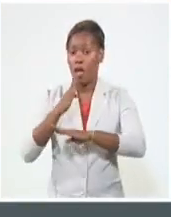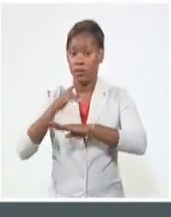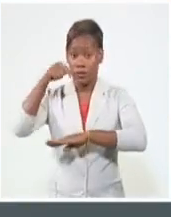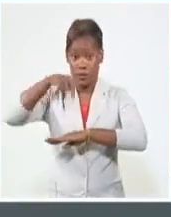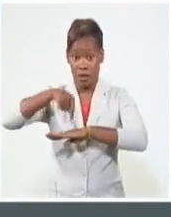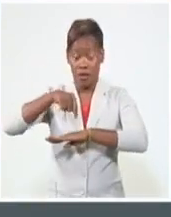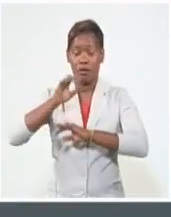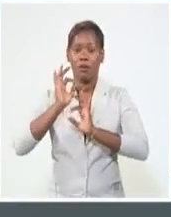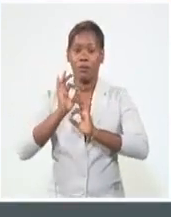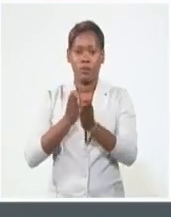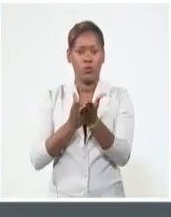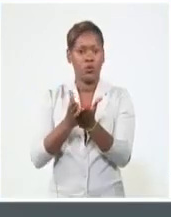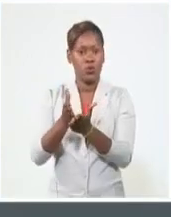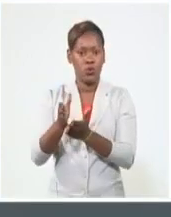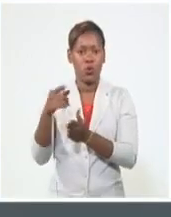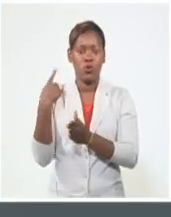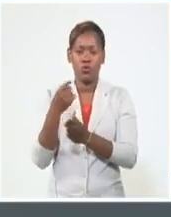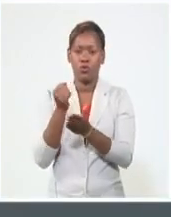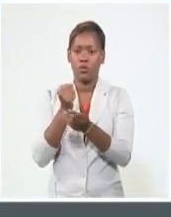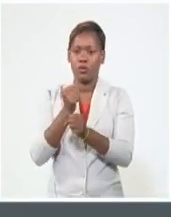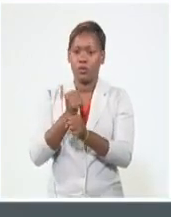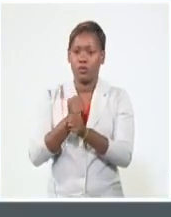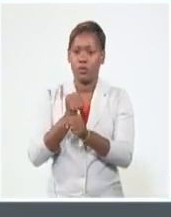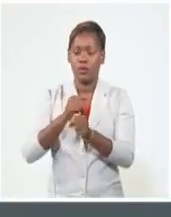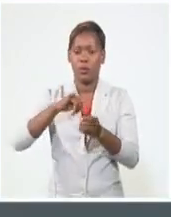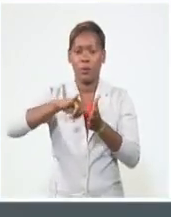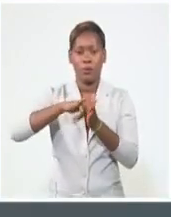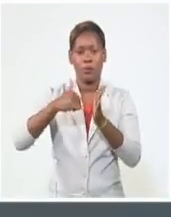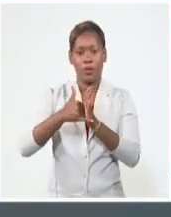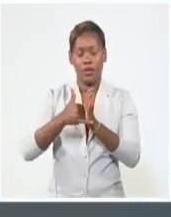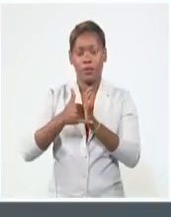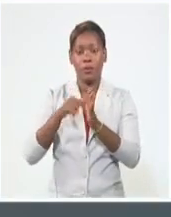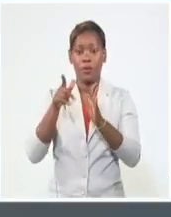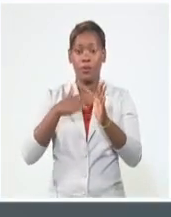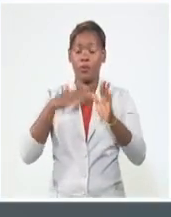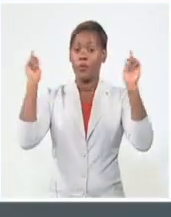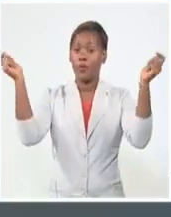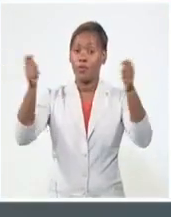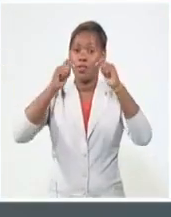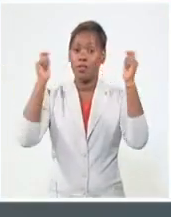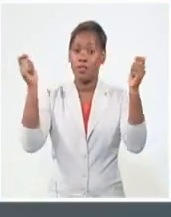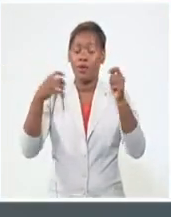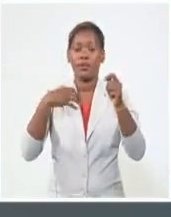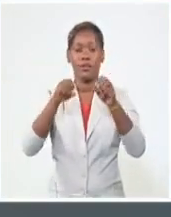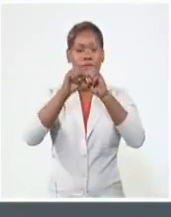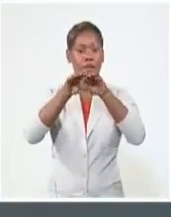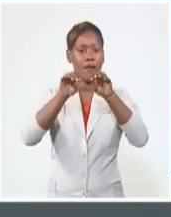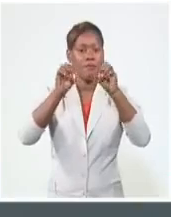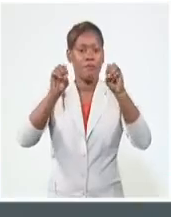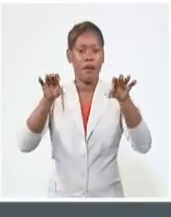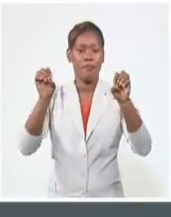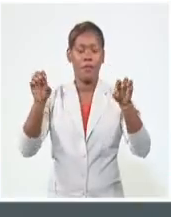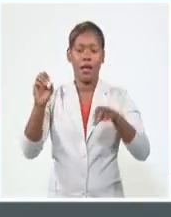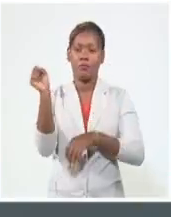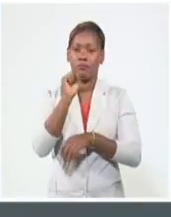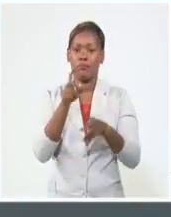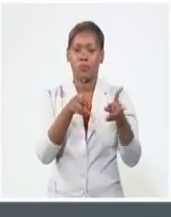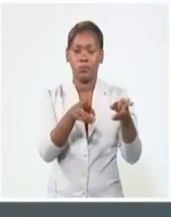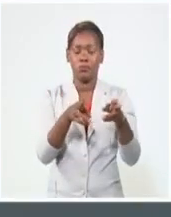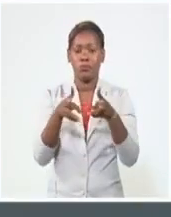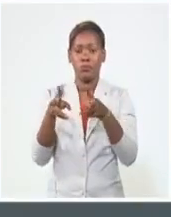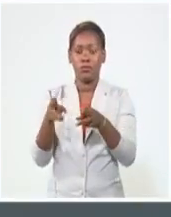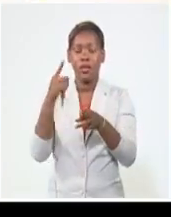Telecentro Solución y las instituciones del territorio, el festival promueve los videoclips locales y gana cada vez más presencia de